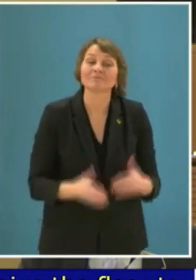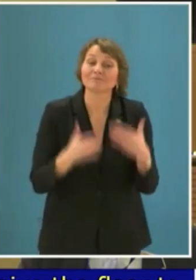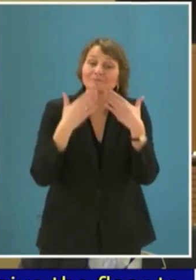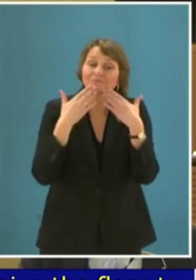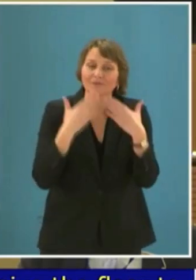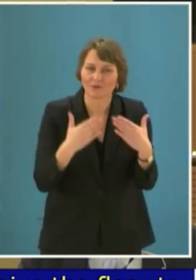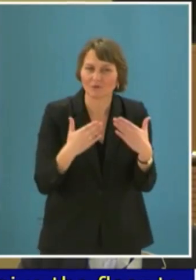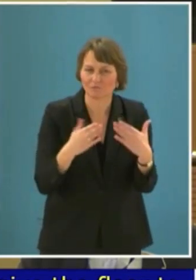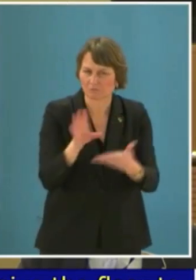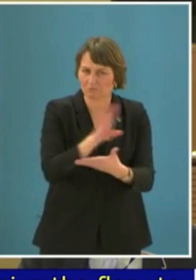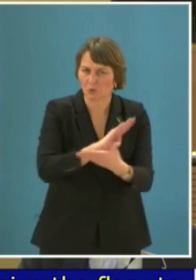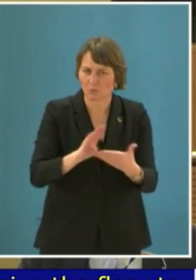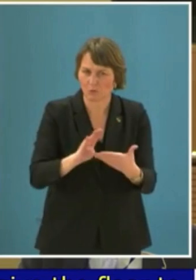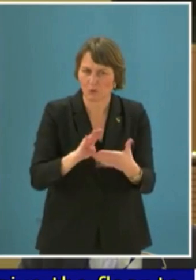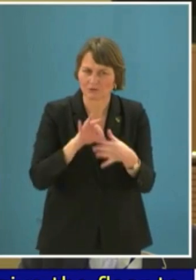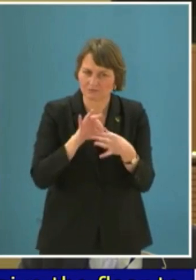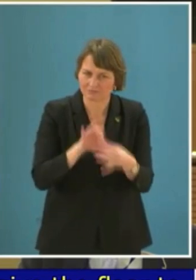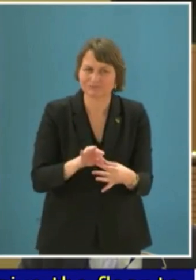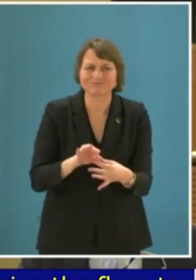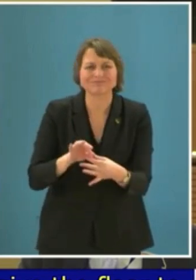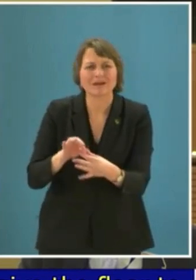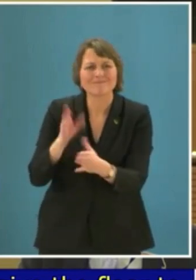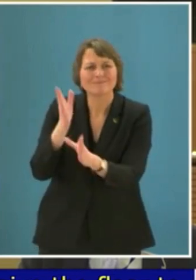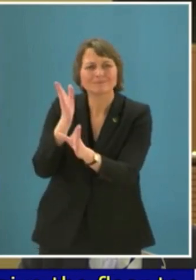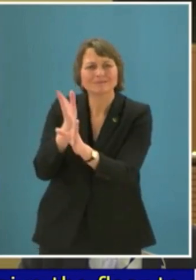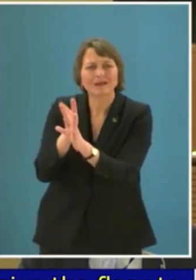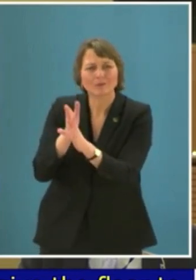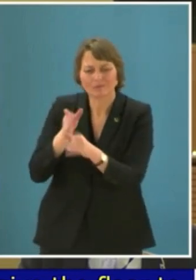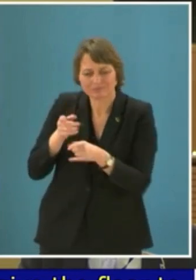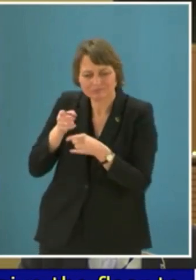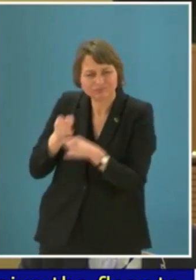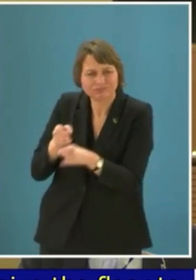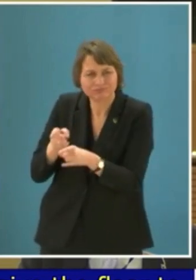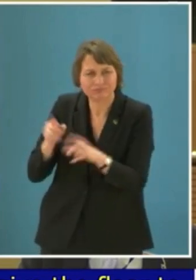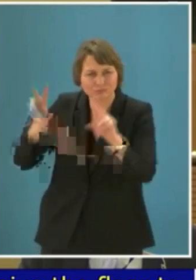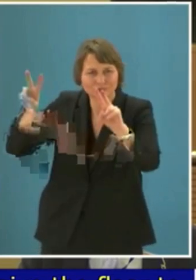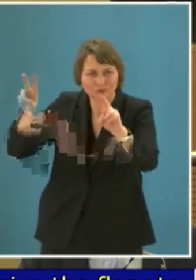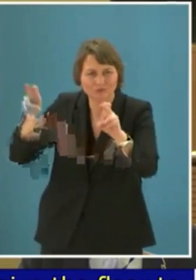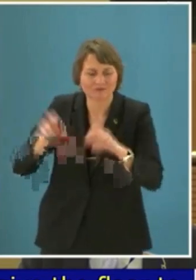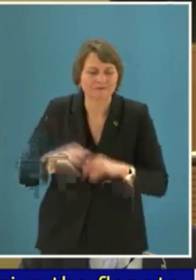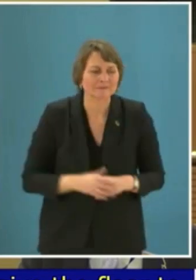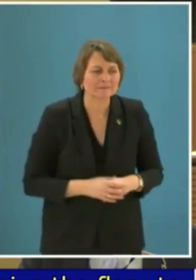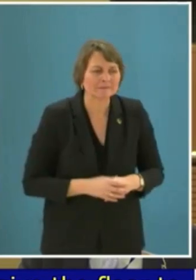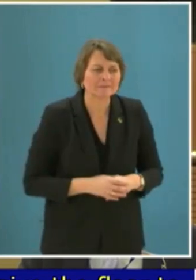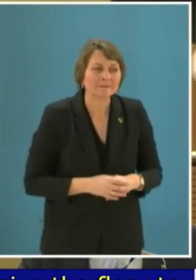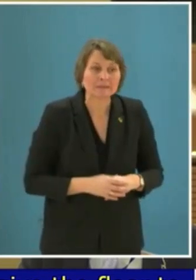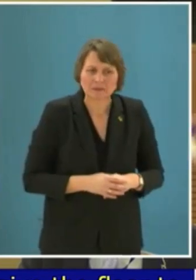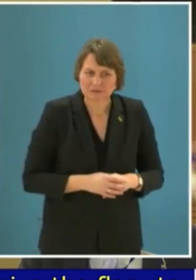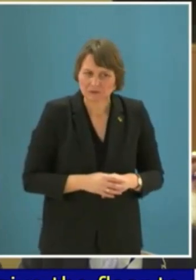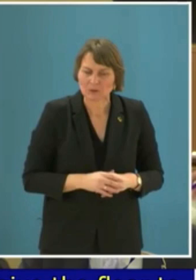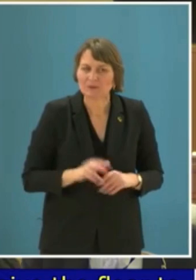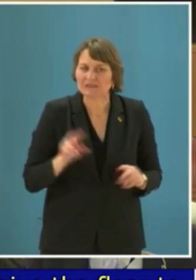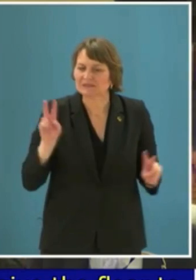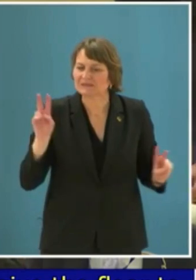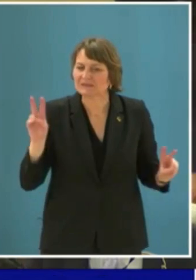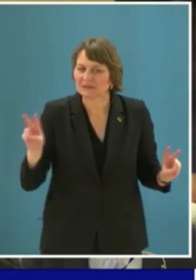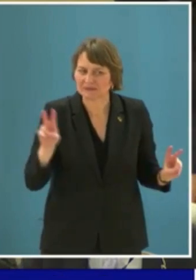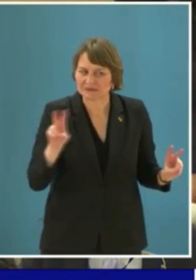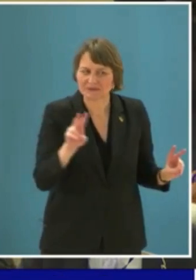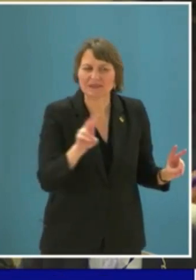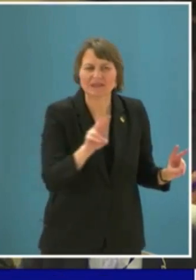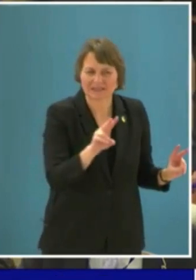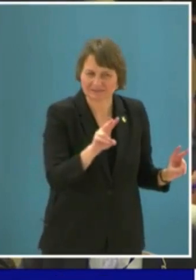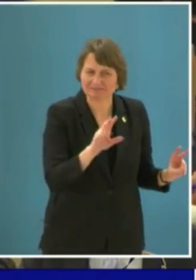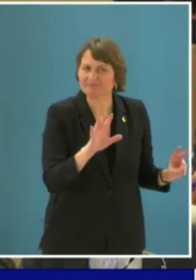manifestamos nuestra preocupación por los diversos entornos torturantes que hemos identificado en estaciones migratorias en México. La falta de